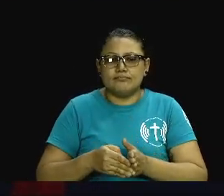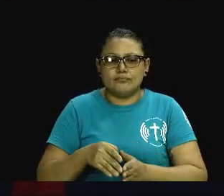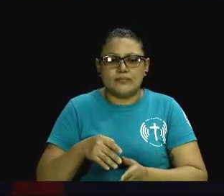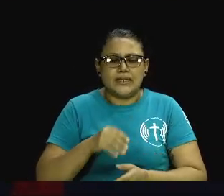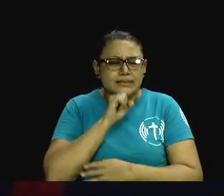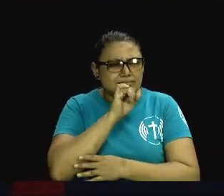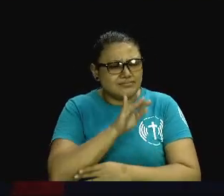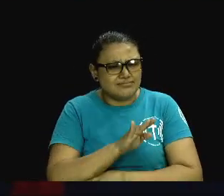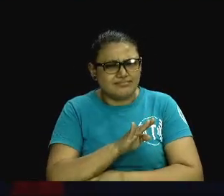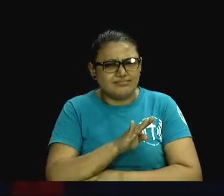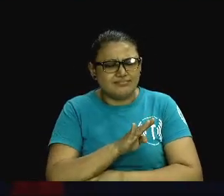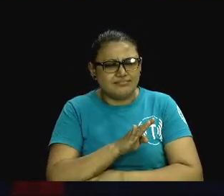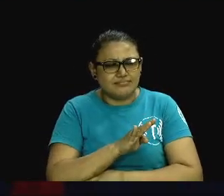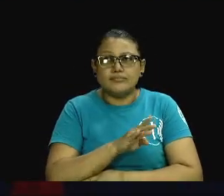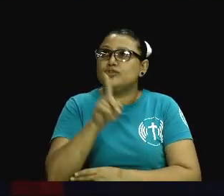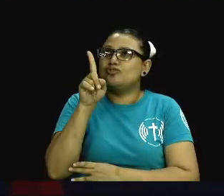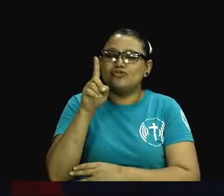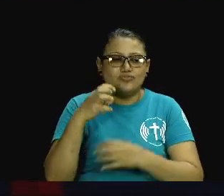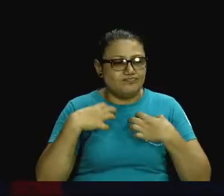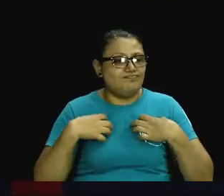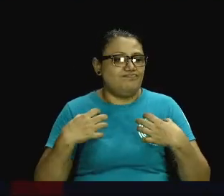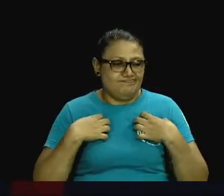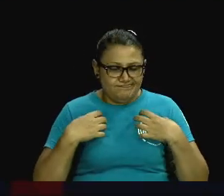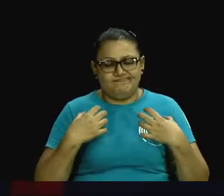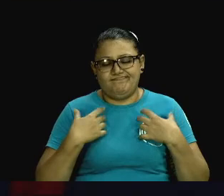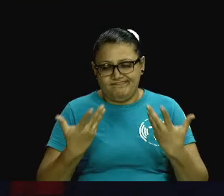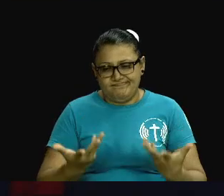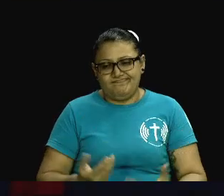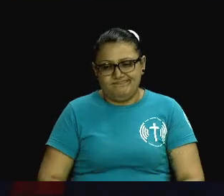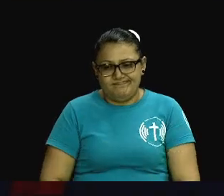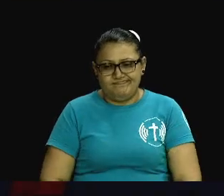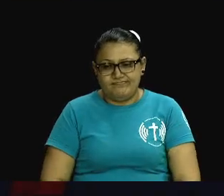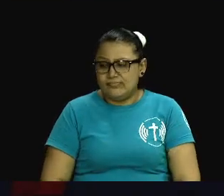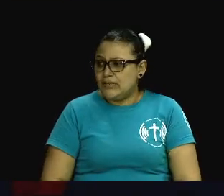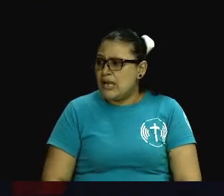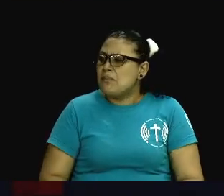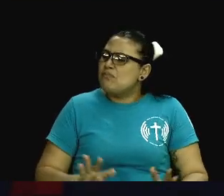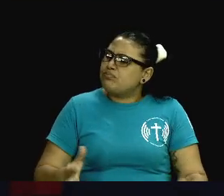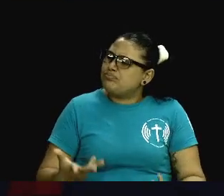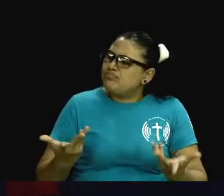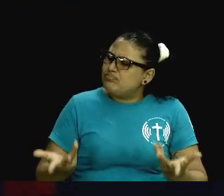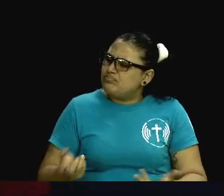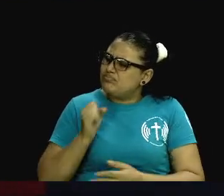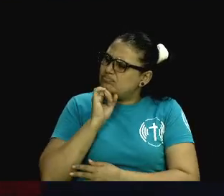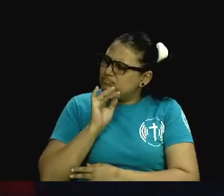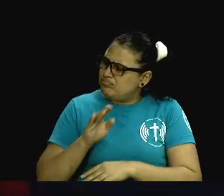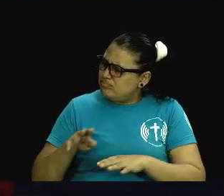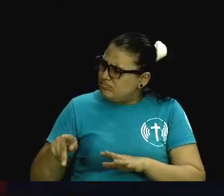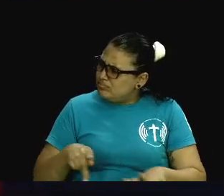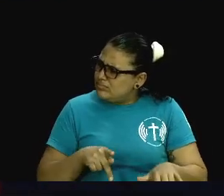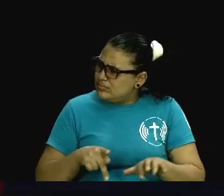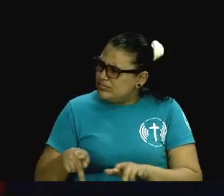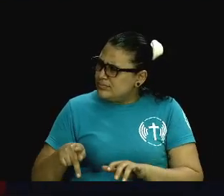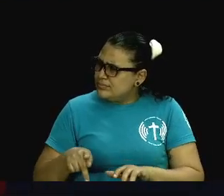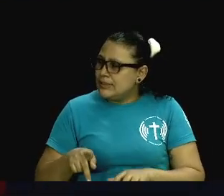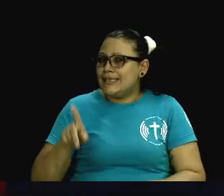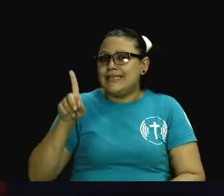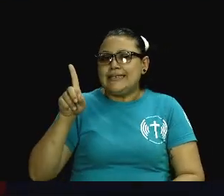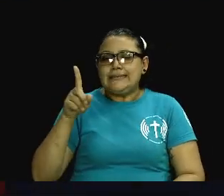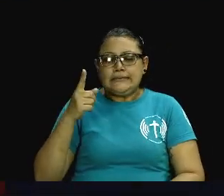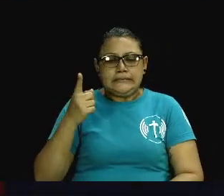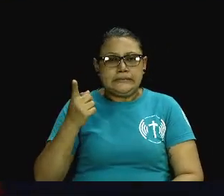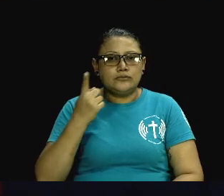decirle al pueblo dios es el dios vivo y por qué lo dice hermana para ti porque él es el dueño del universo